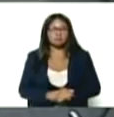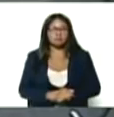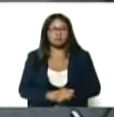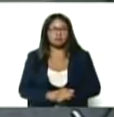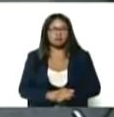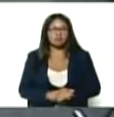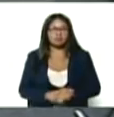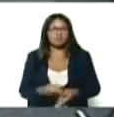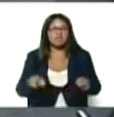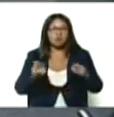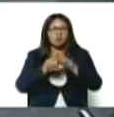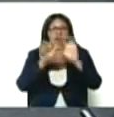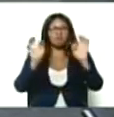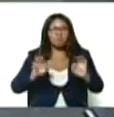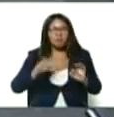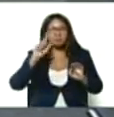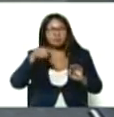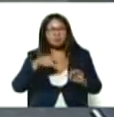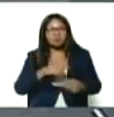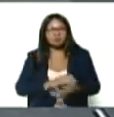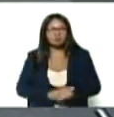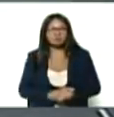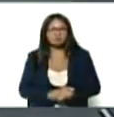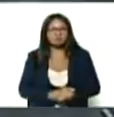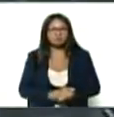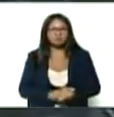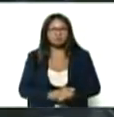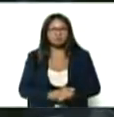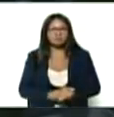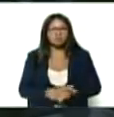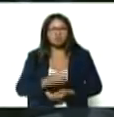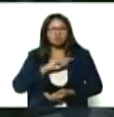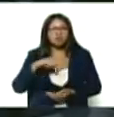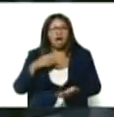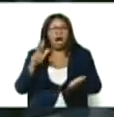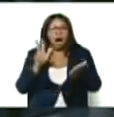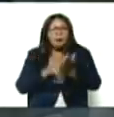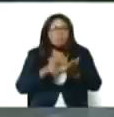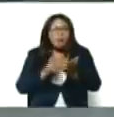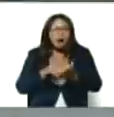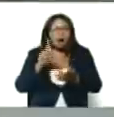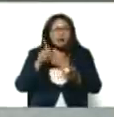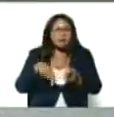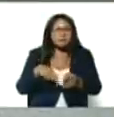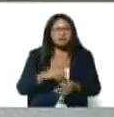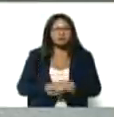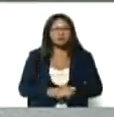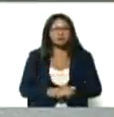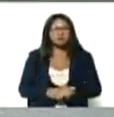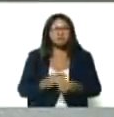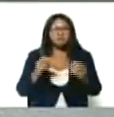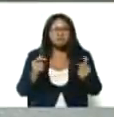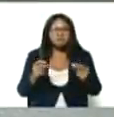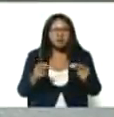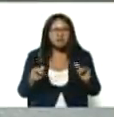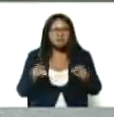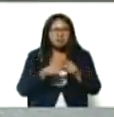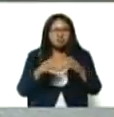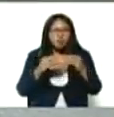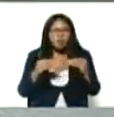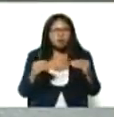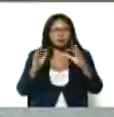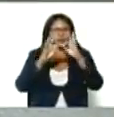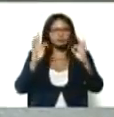Igualmente, bueno, hemos dado aprobado la orden de activar a todos los